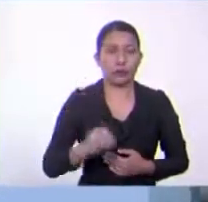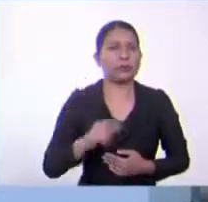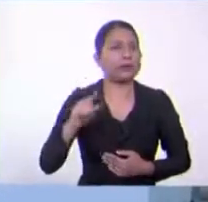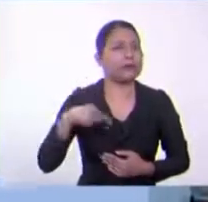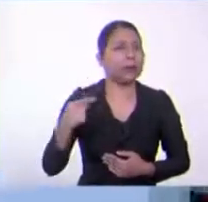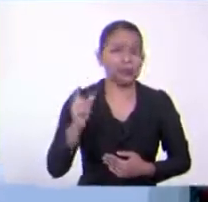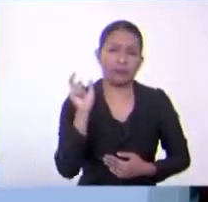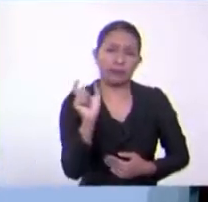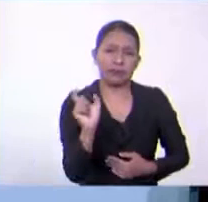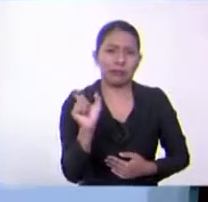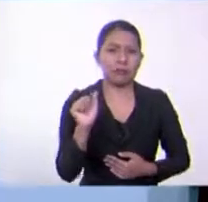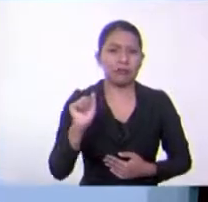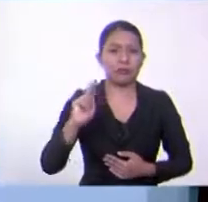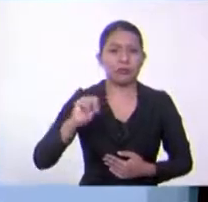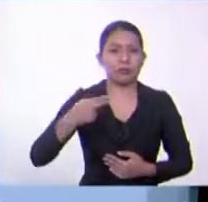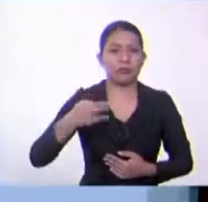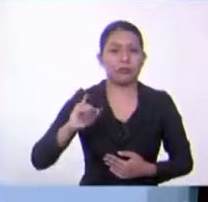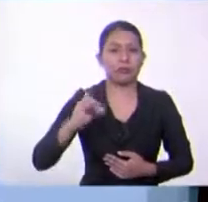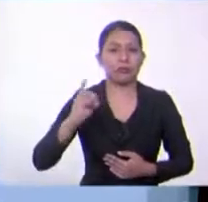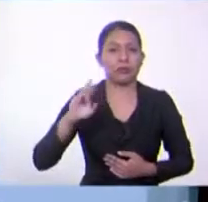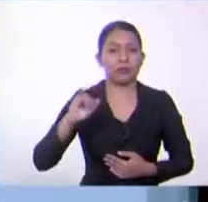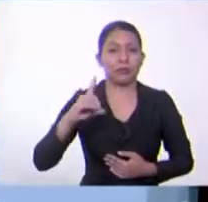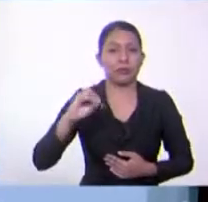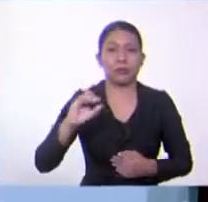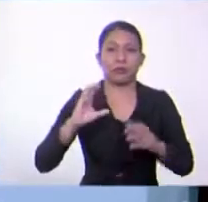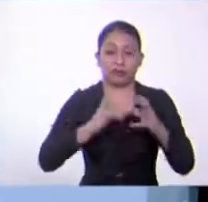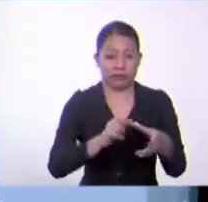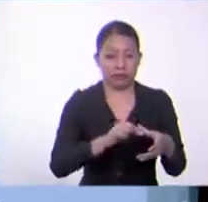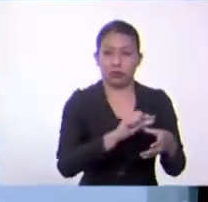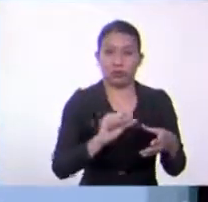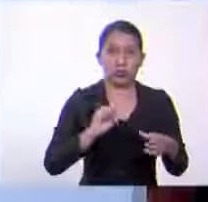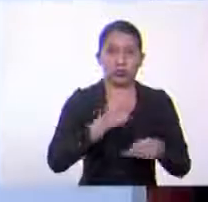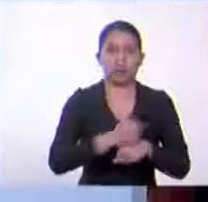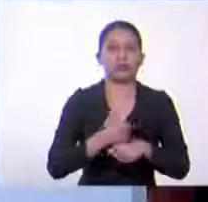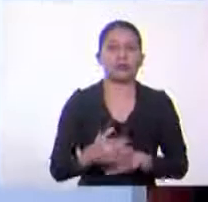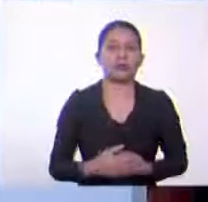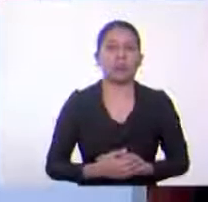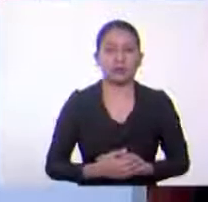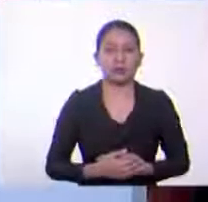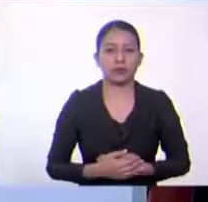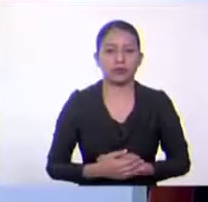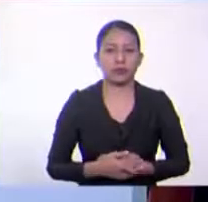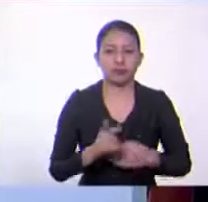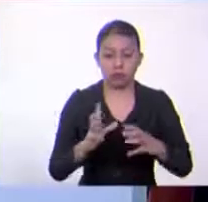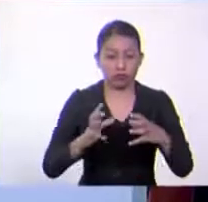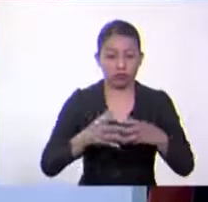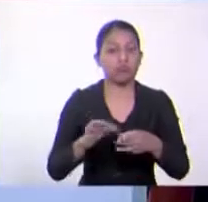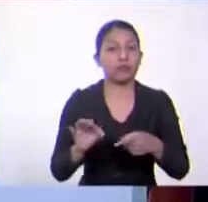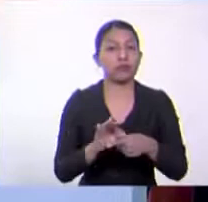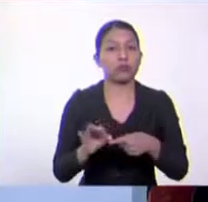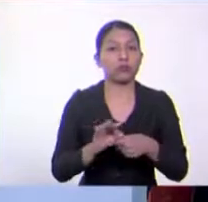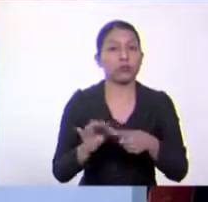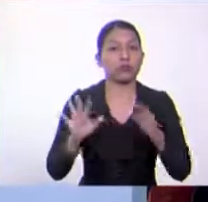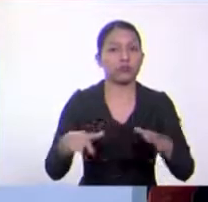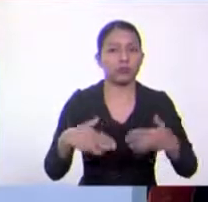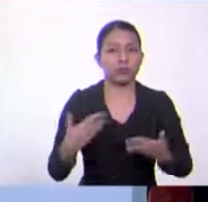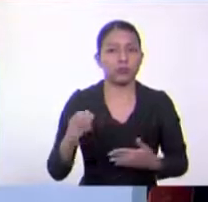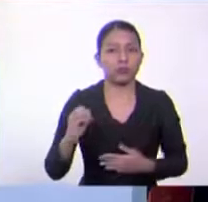palabra anhídrido al nombrar a estos anhídridos de ácido. El grupo funcional